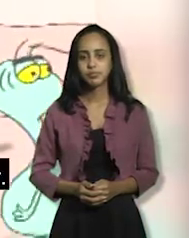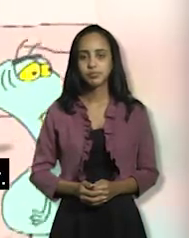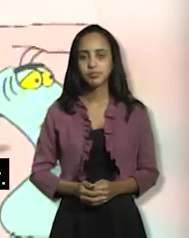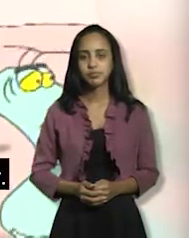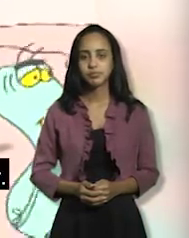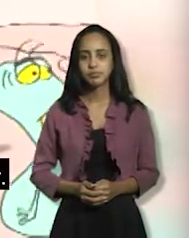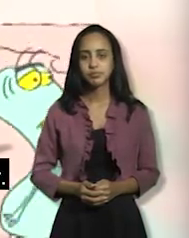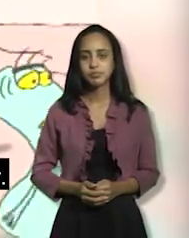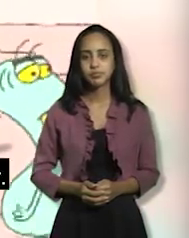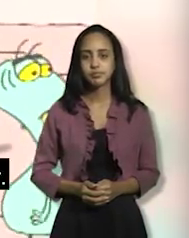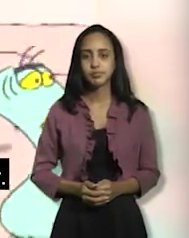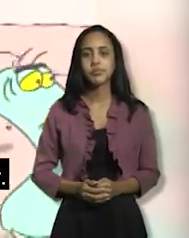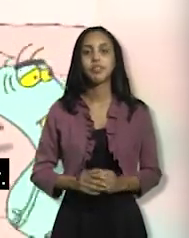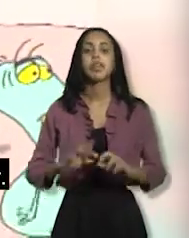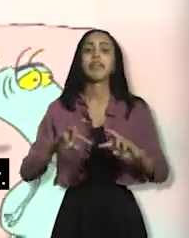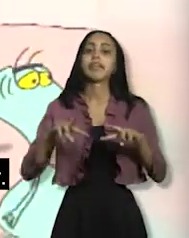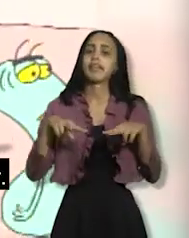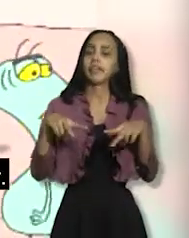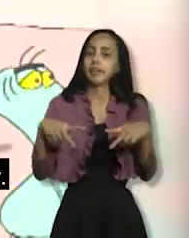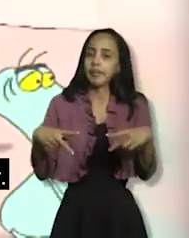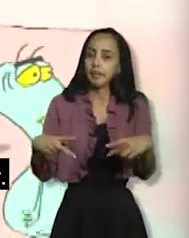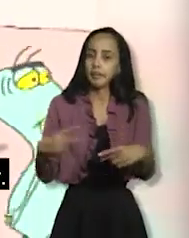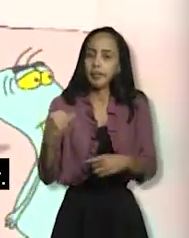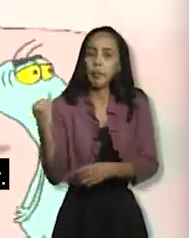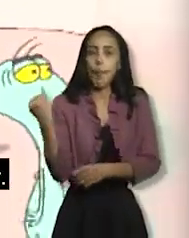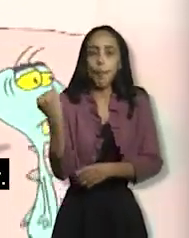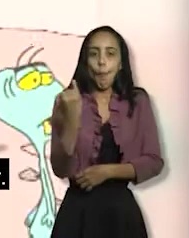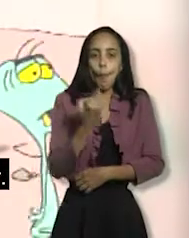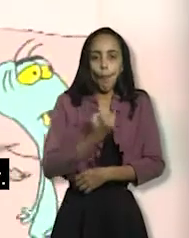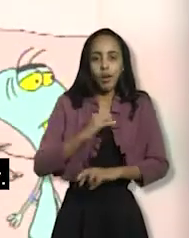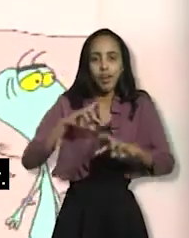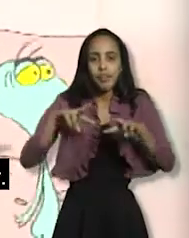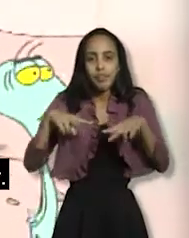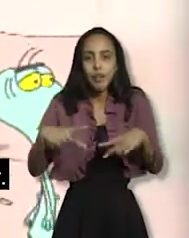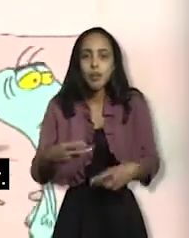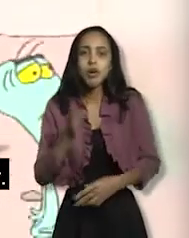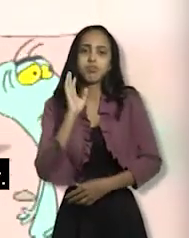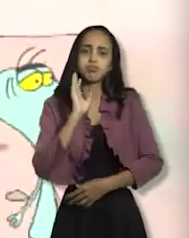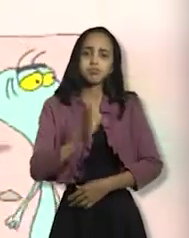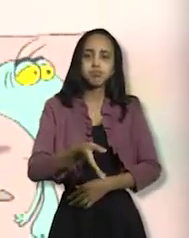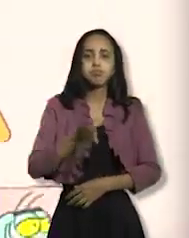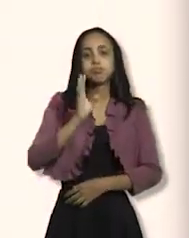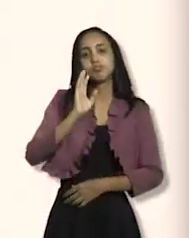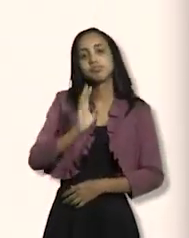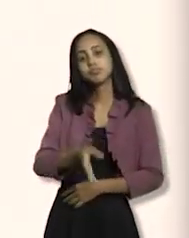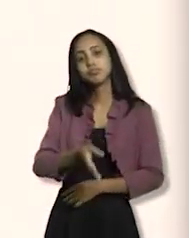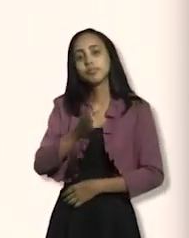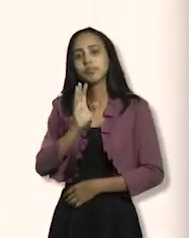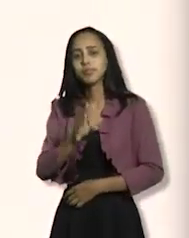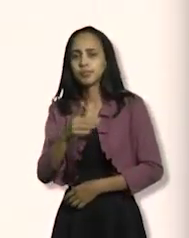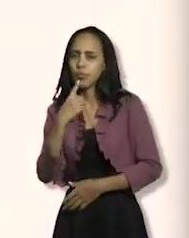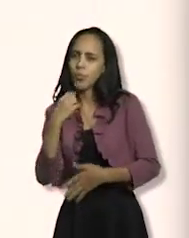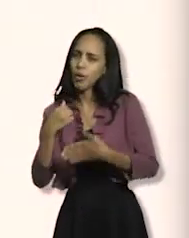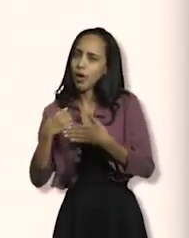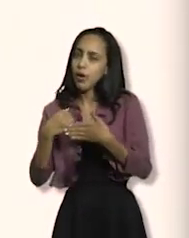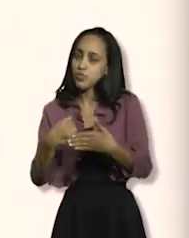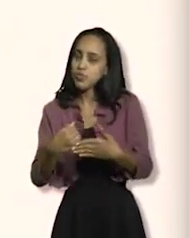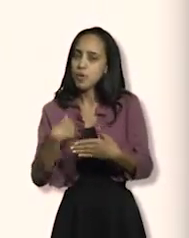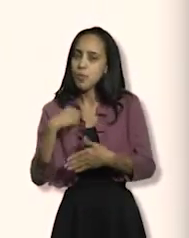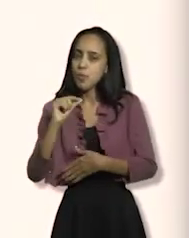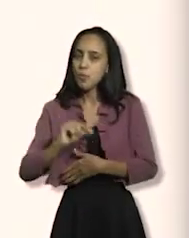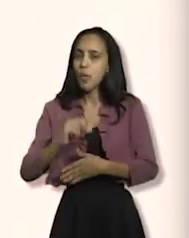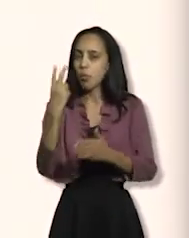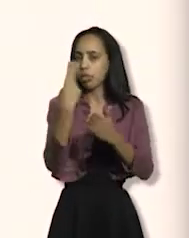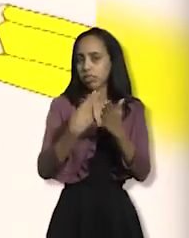Bueno, de nuevo flacos y de nuevo a caminar. Déjame ayudarlos un poco,